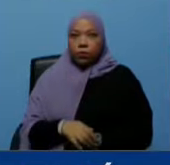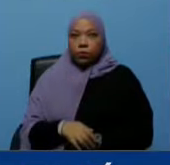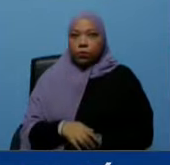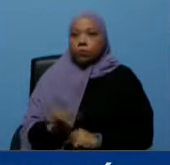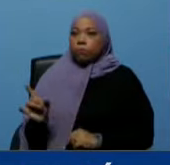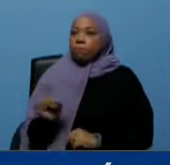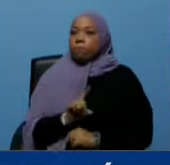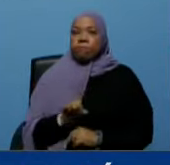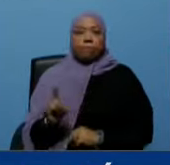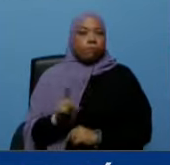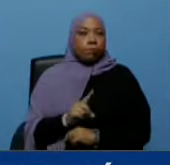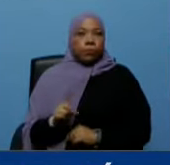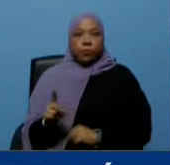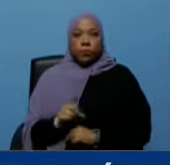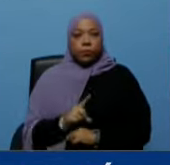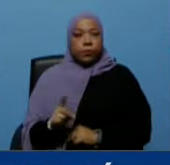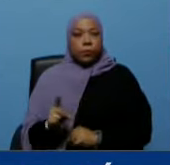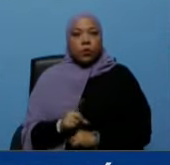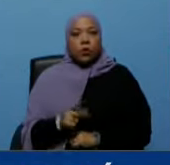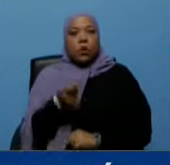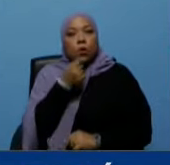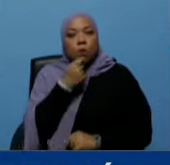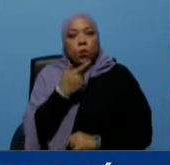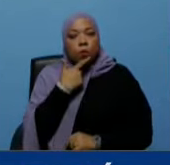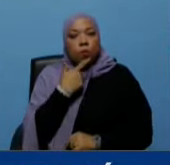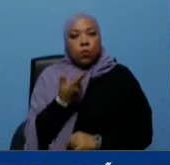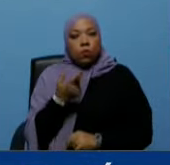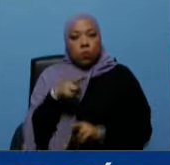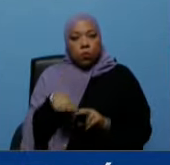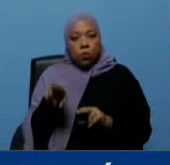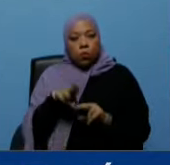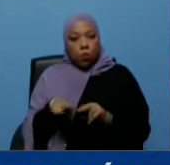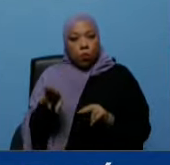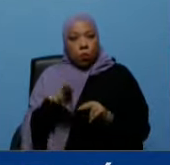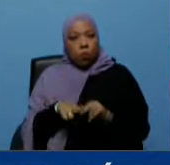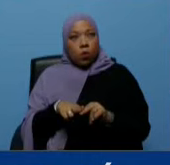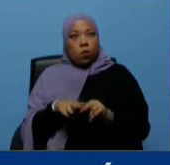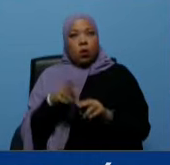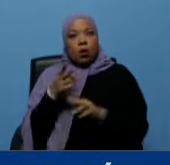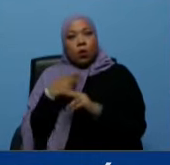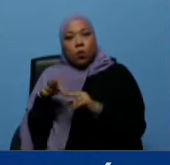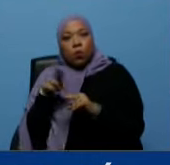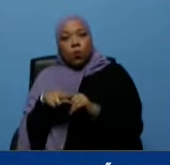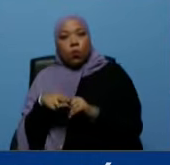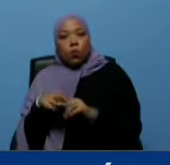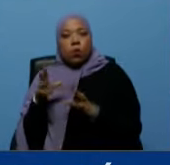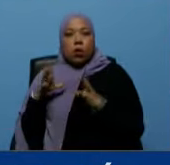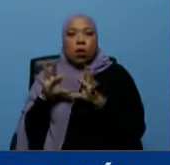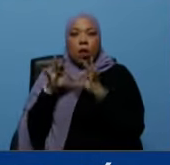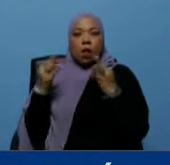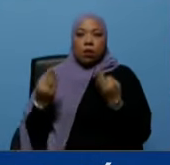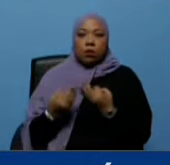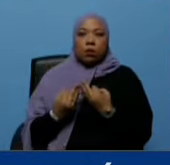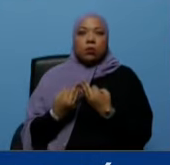dije, no, lo bonito que está para los niños y para las niñas y para la